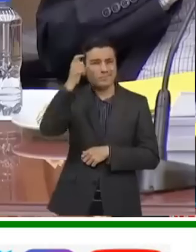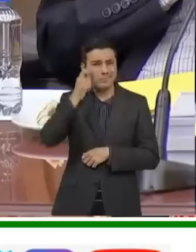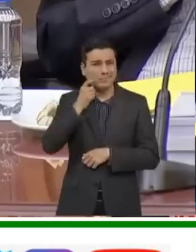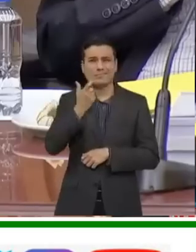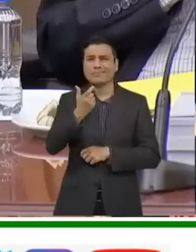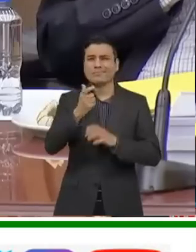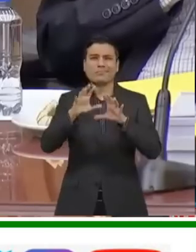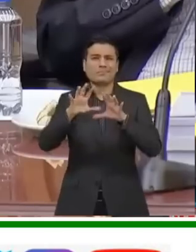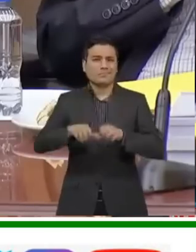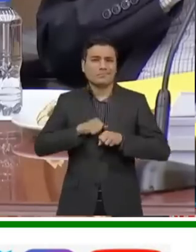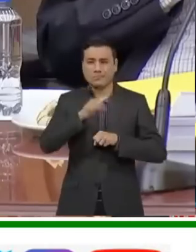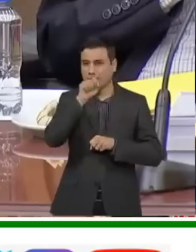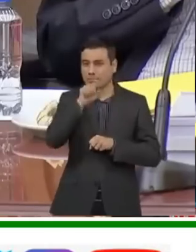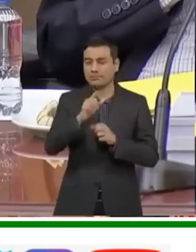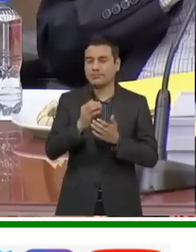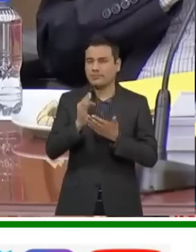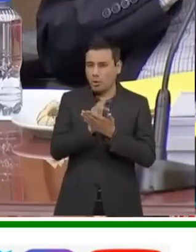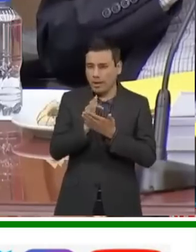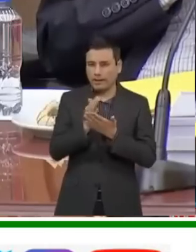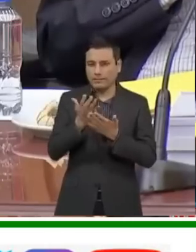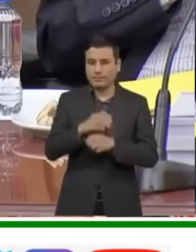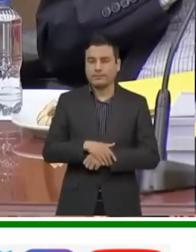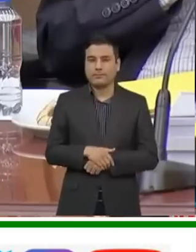al crimen organizado. Morena te prometió un...